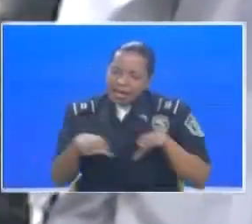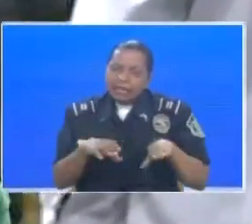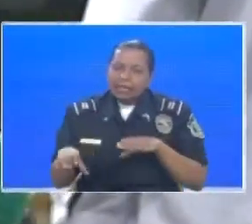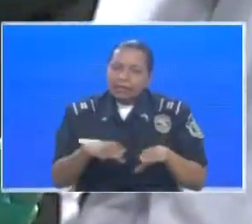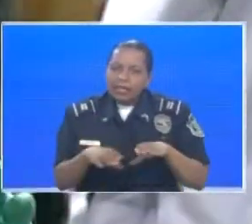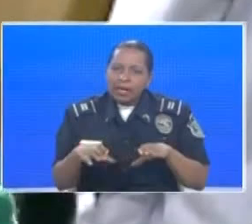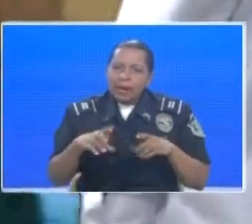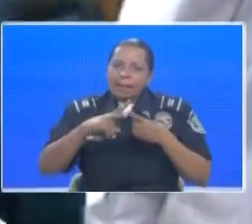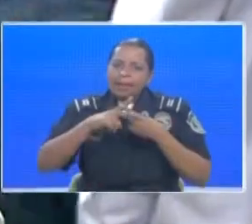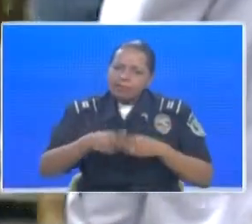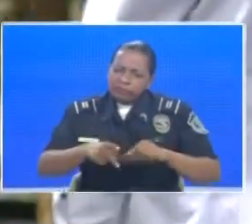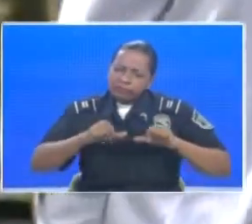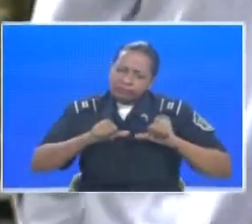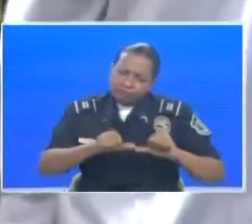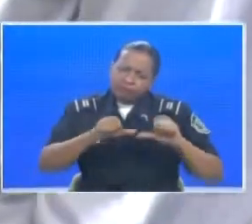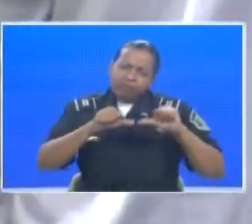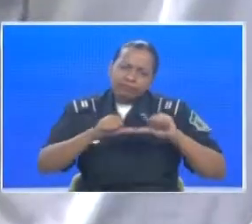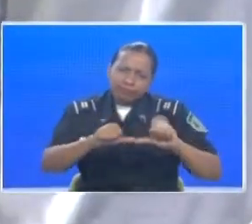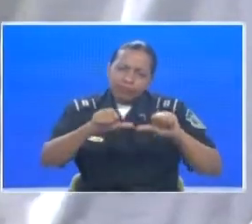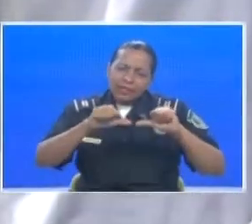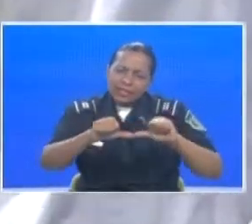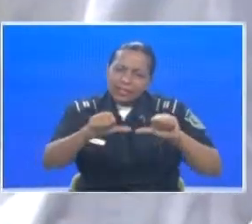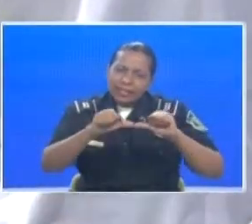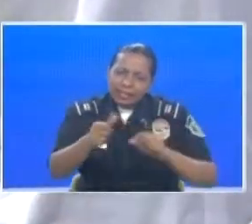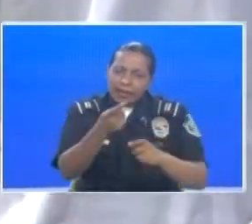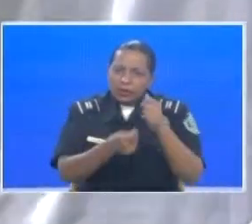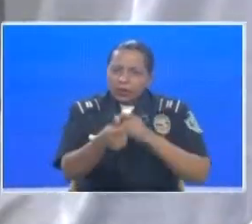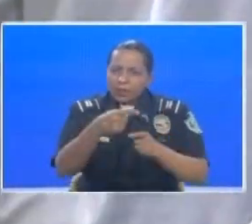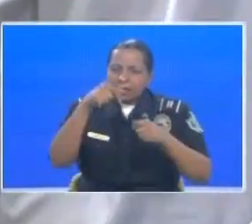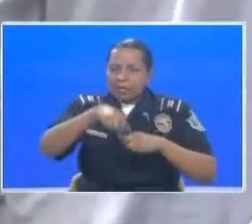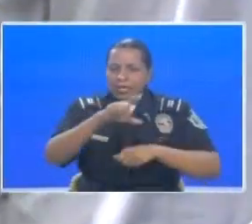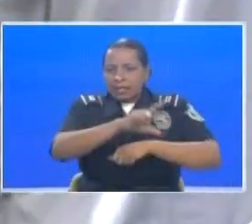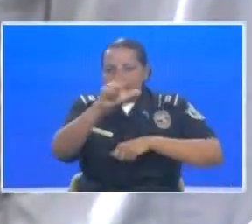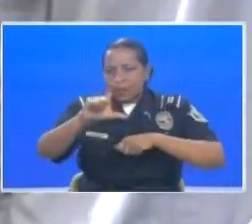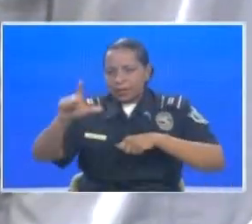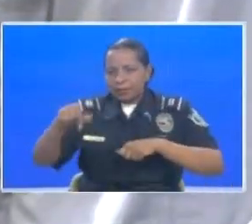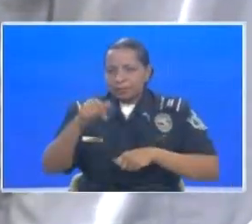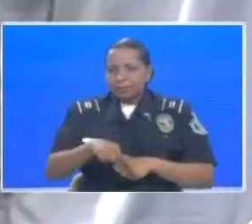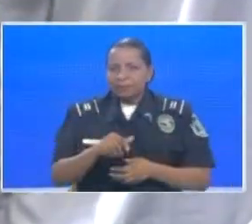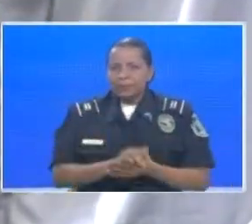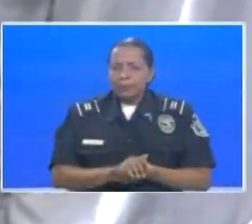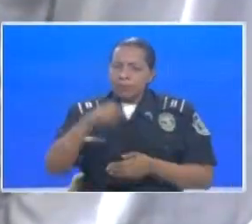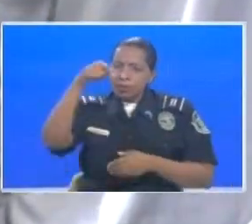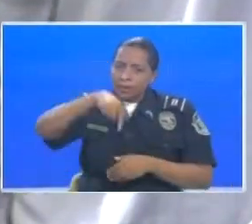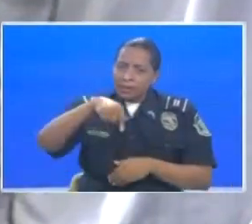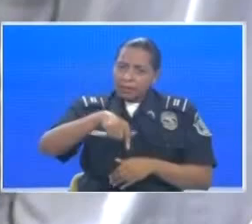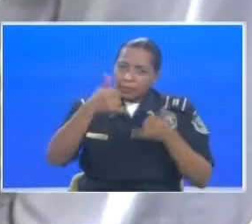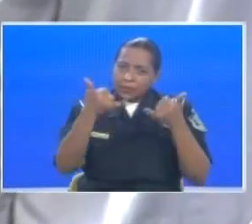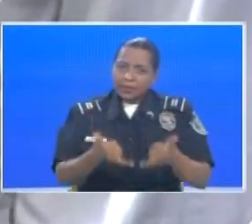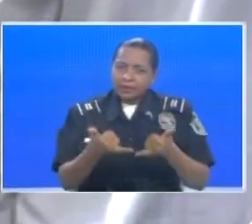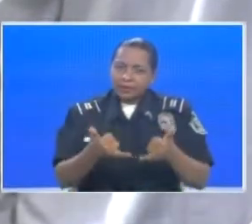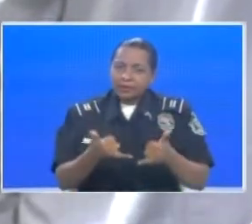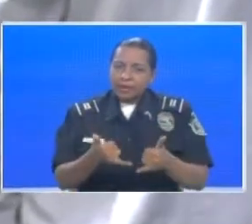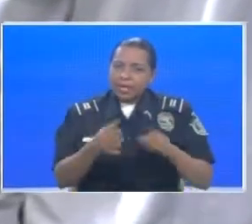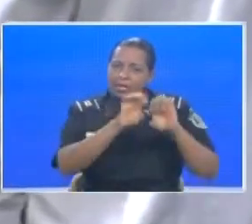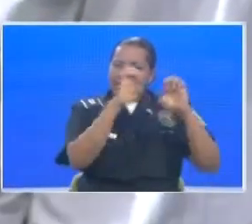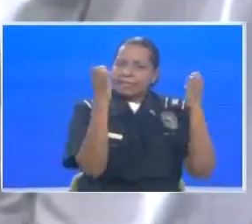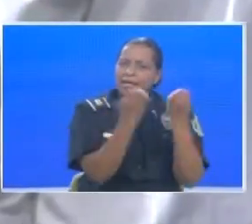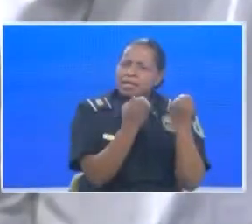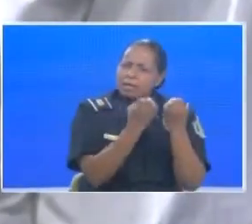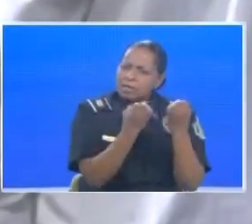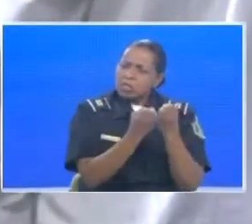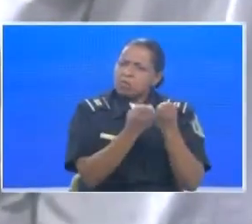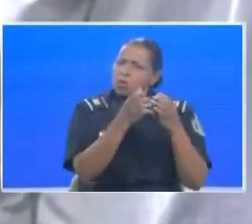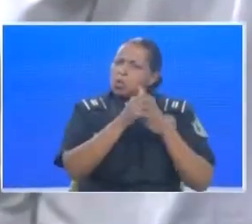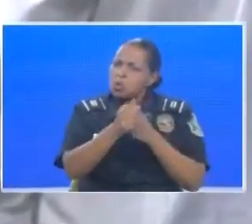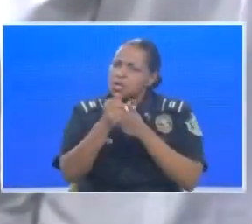para comenzar a empujar la economía de este país. En este momento, ese equipo, las cabezas del